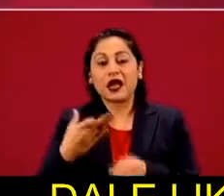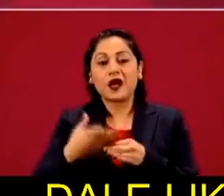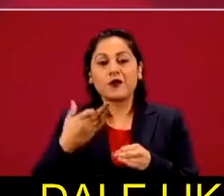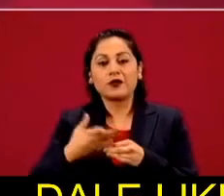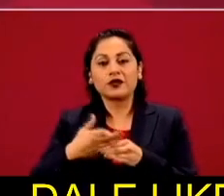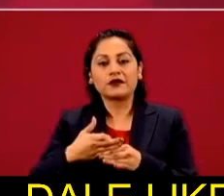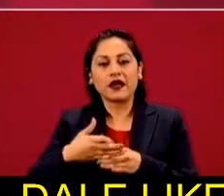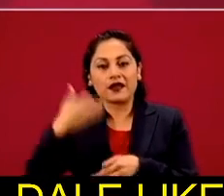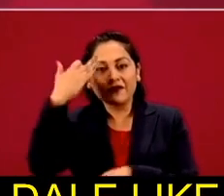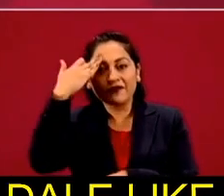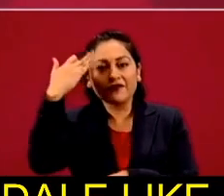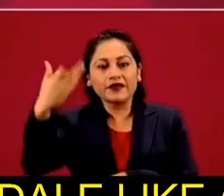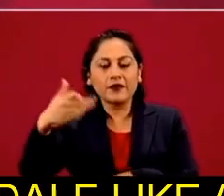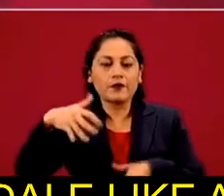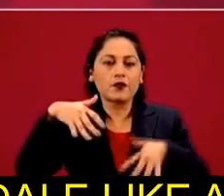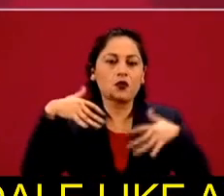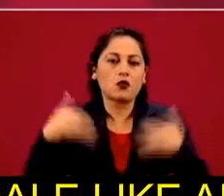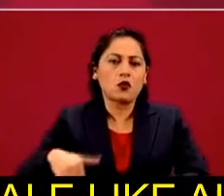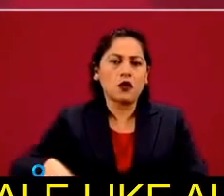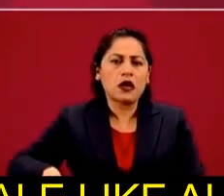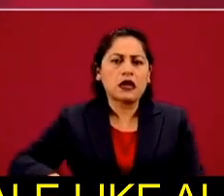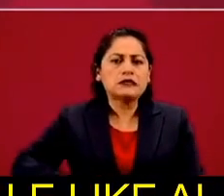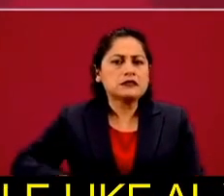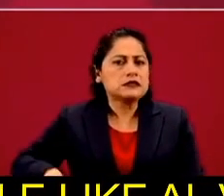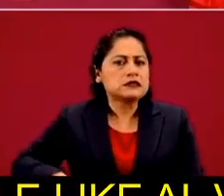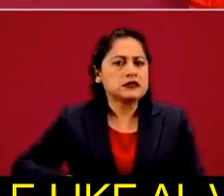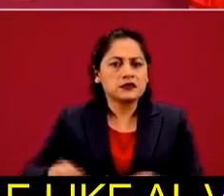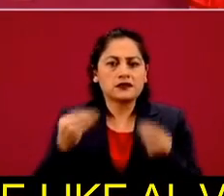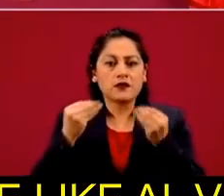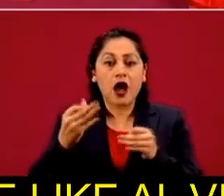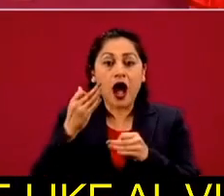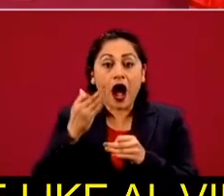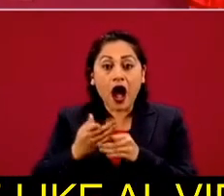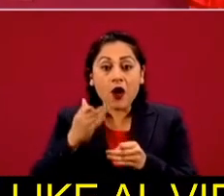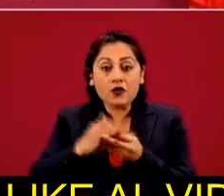estamos en la cresta de una ola de transformación.